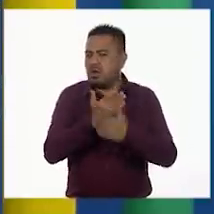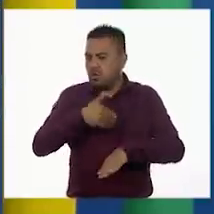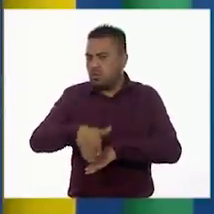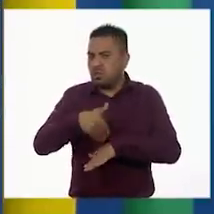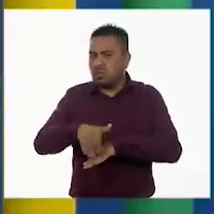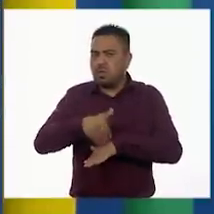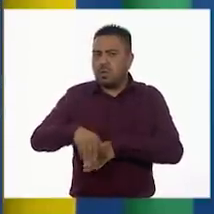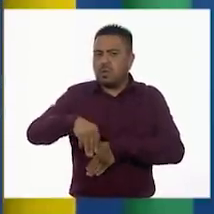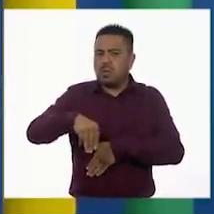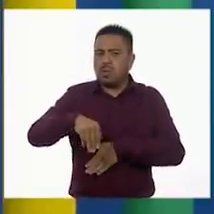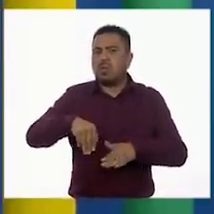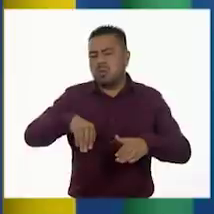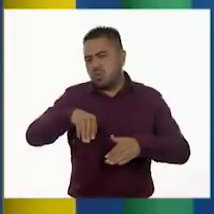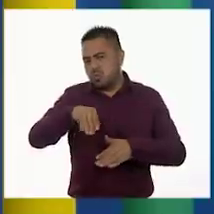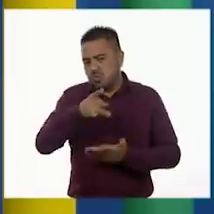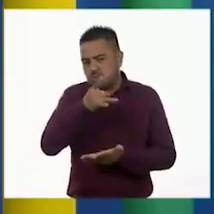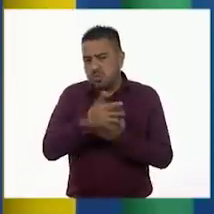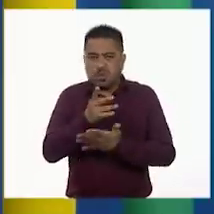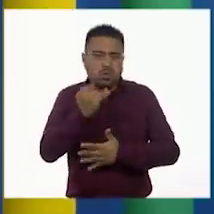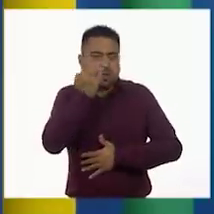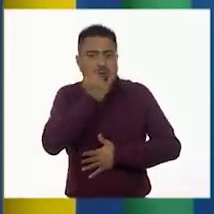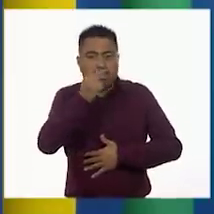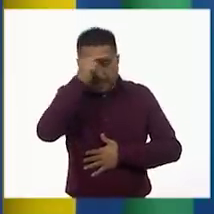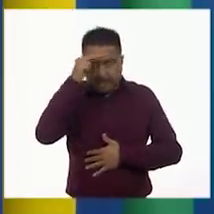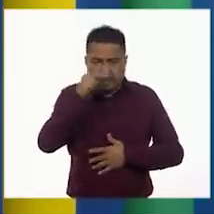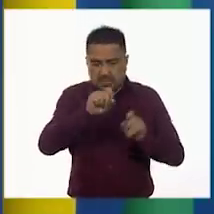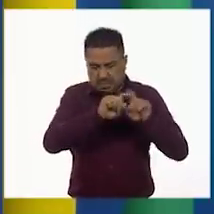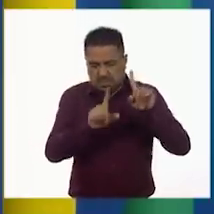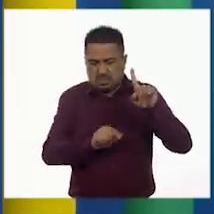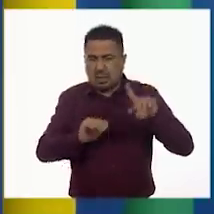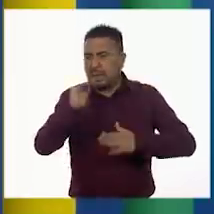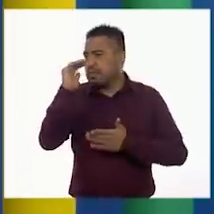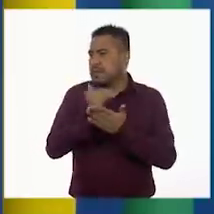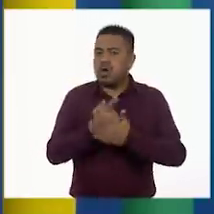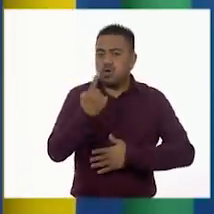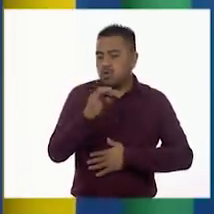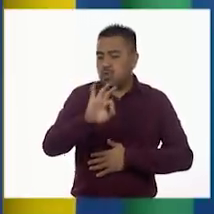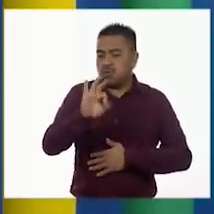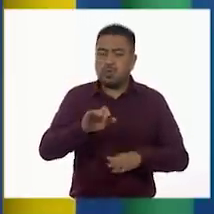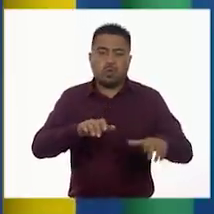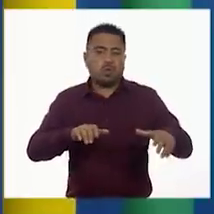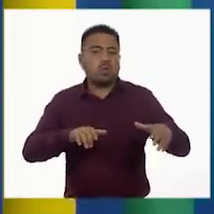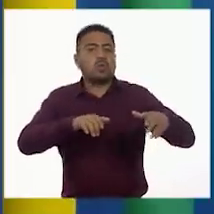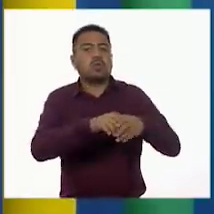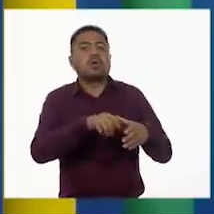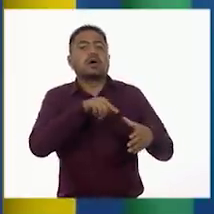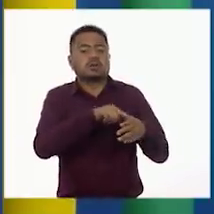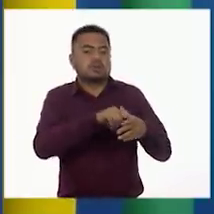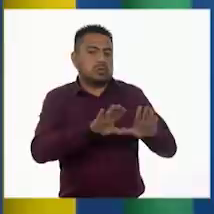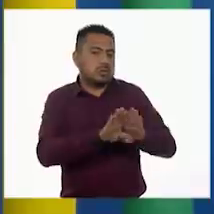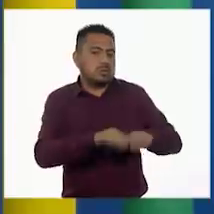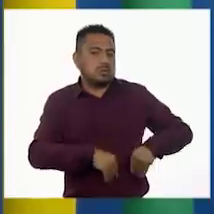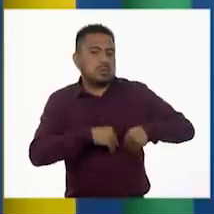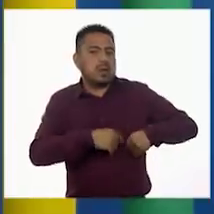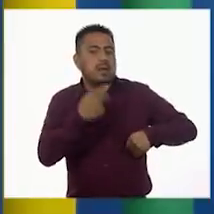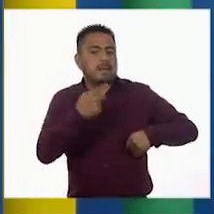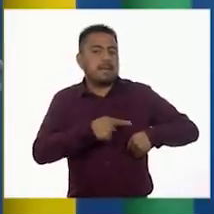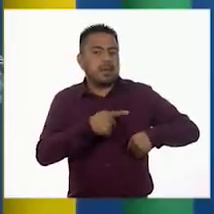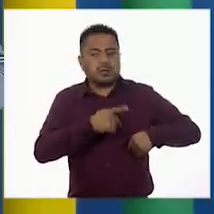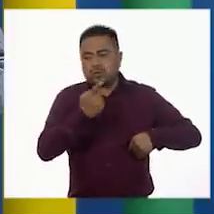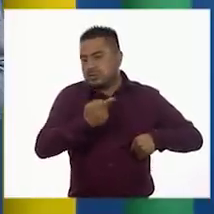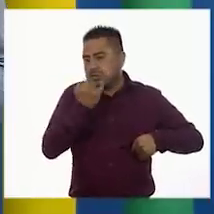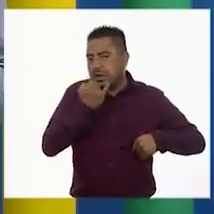de monolingüismo en México, con menos de 1% de su comunidad como habitantes o